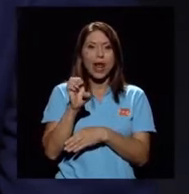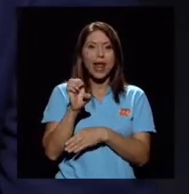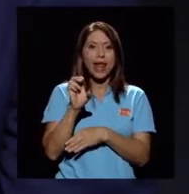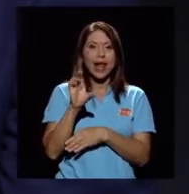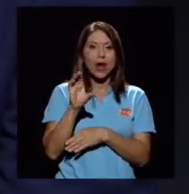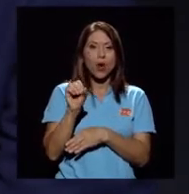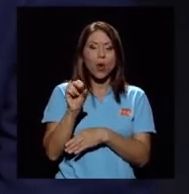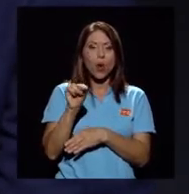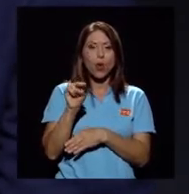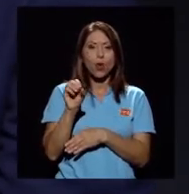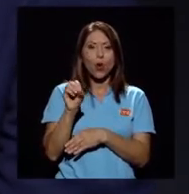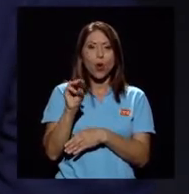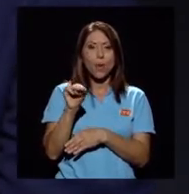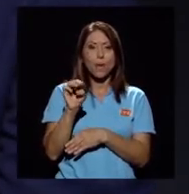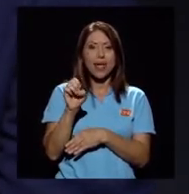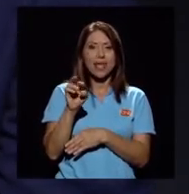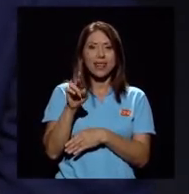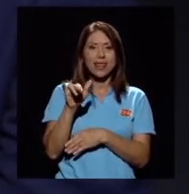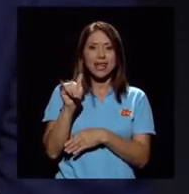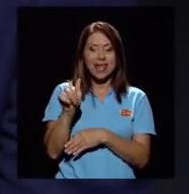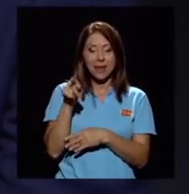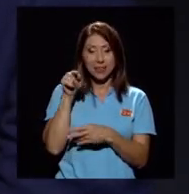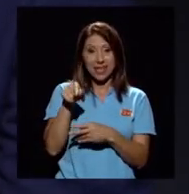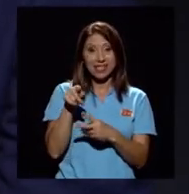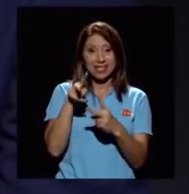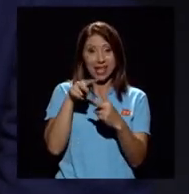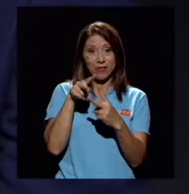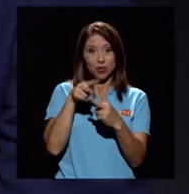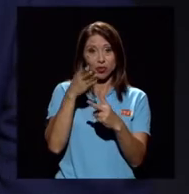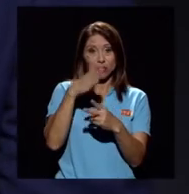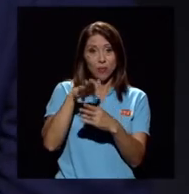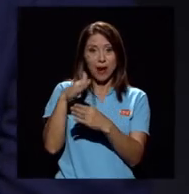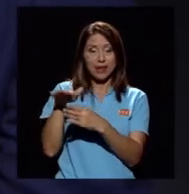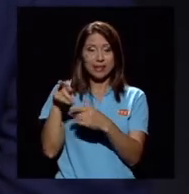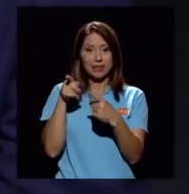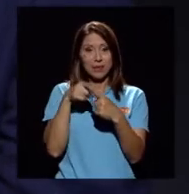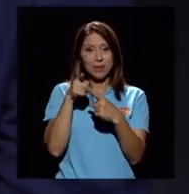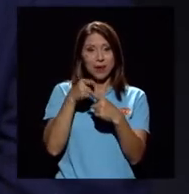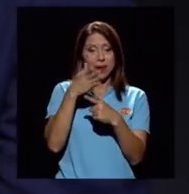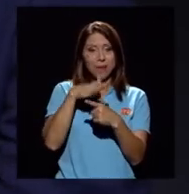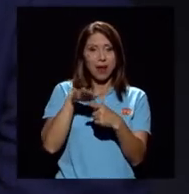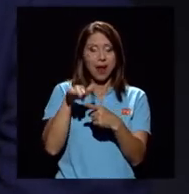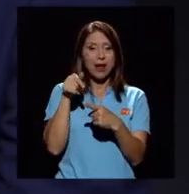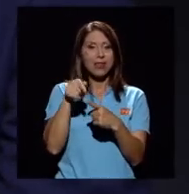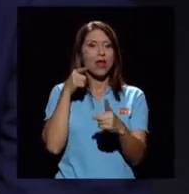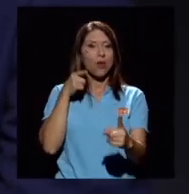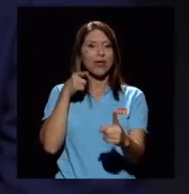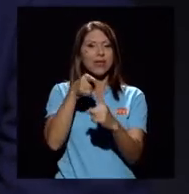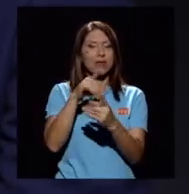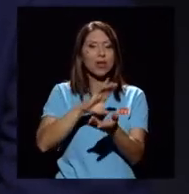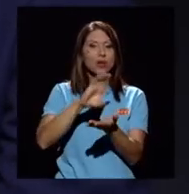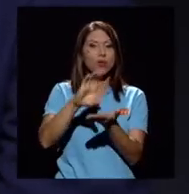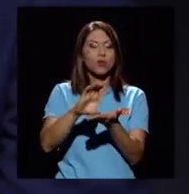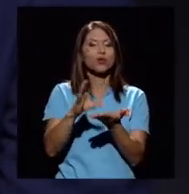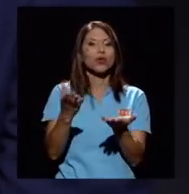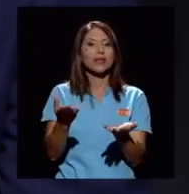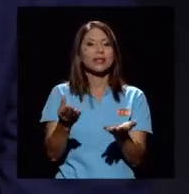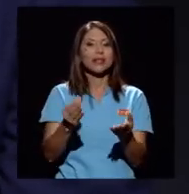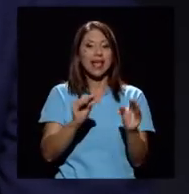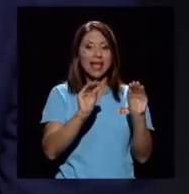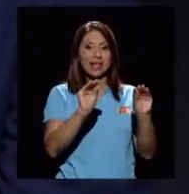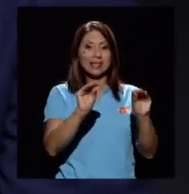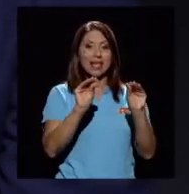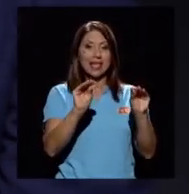sobre todo, bueno, está dividido en dos partes, pero la primera, sobre todo, el objetivo del curso es enseñarles